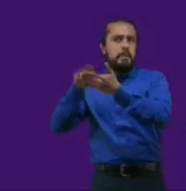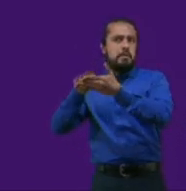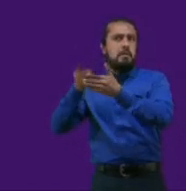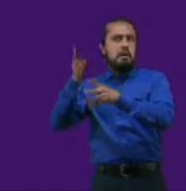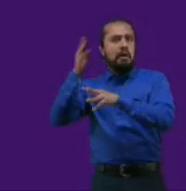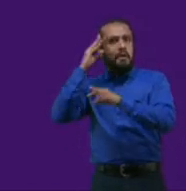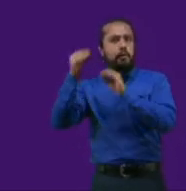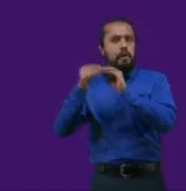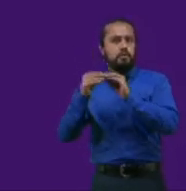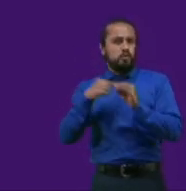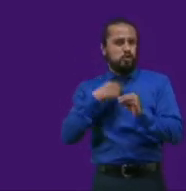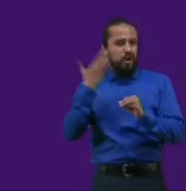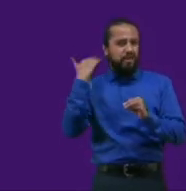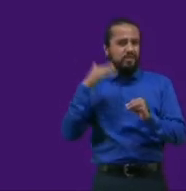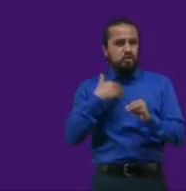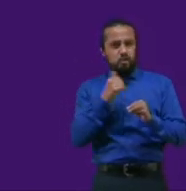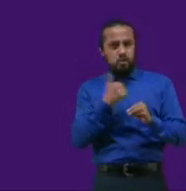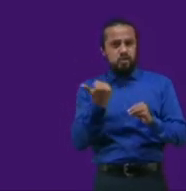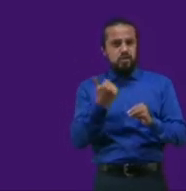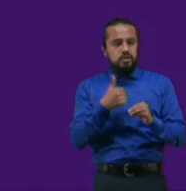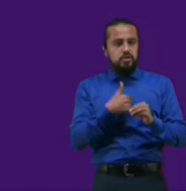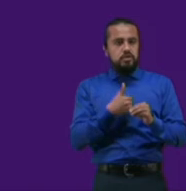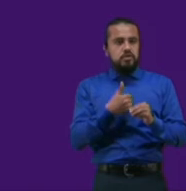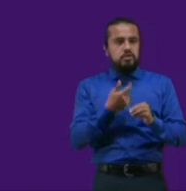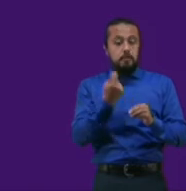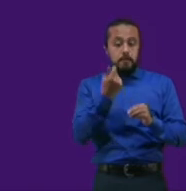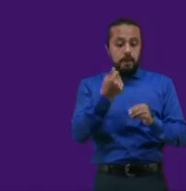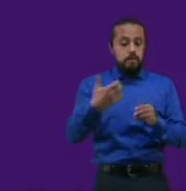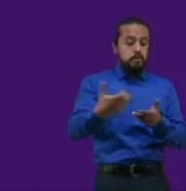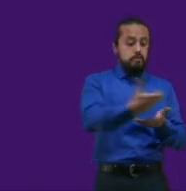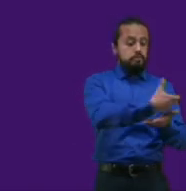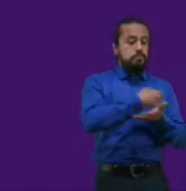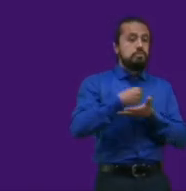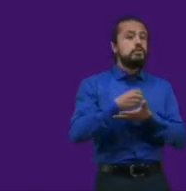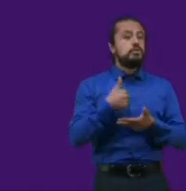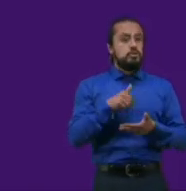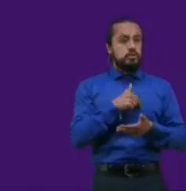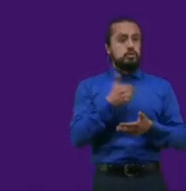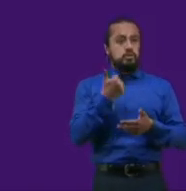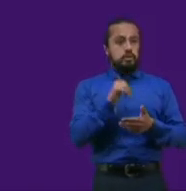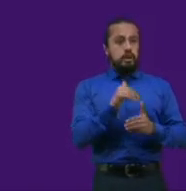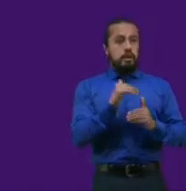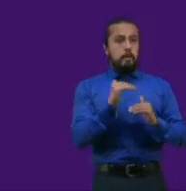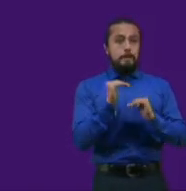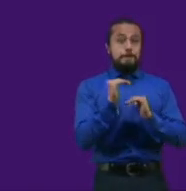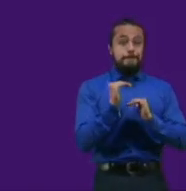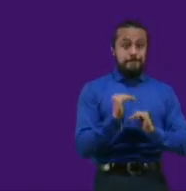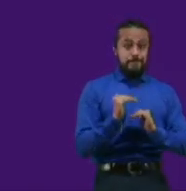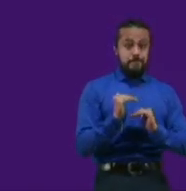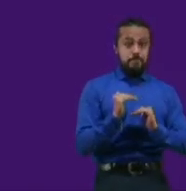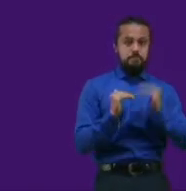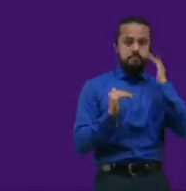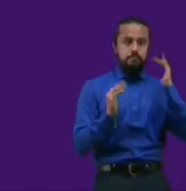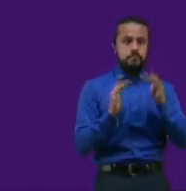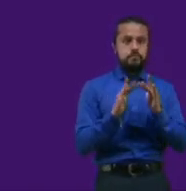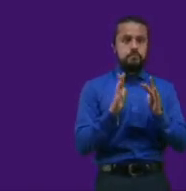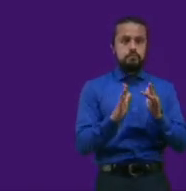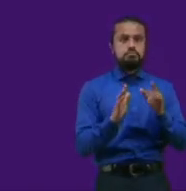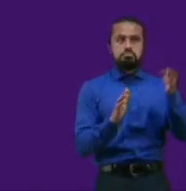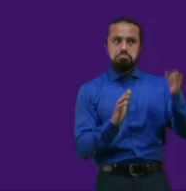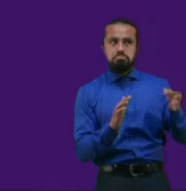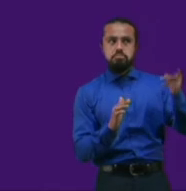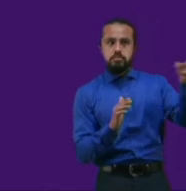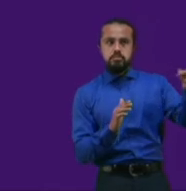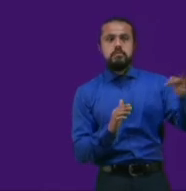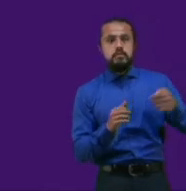acompañando un proceso de otra startup que está levantando capital y escogimos una valoración un poquito más baja con un fondo que de verdad va a